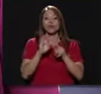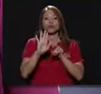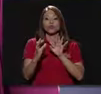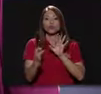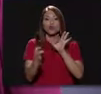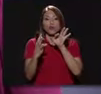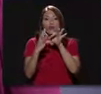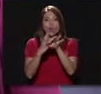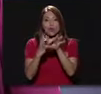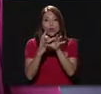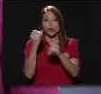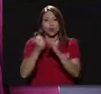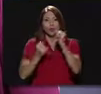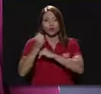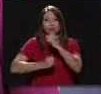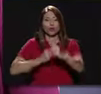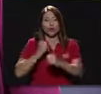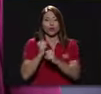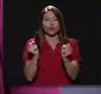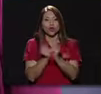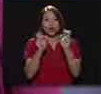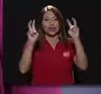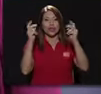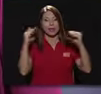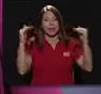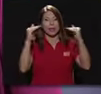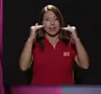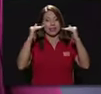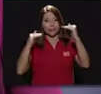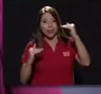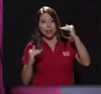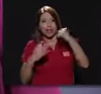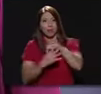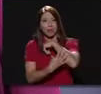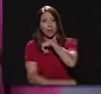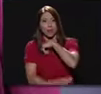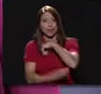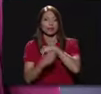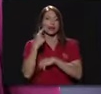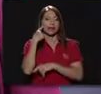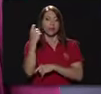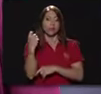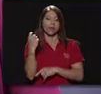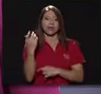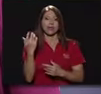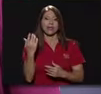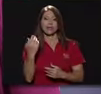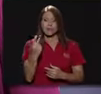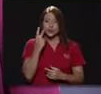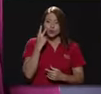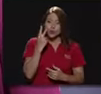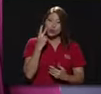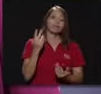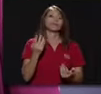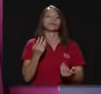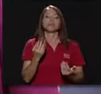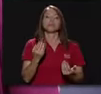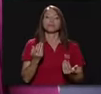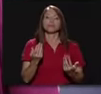tiene en los últimos años con el tema de la desigualdad y la pobreza. Porque si uno ve el